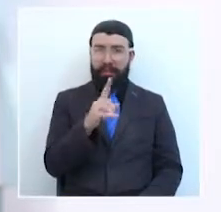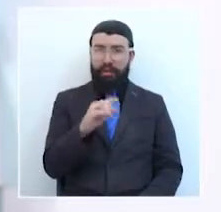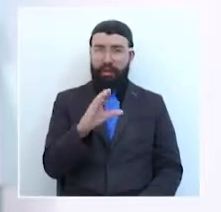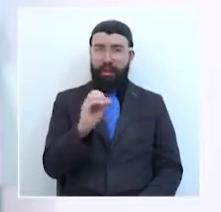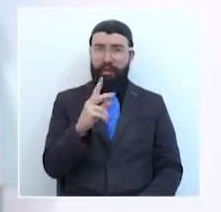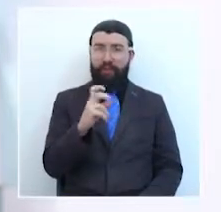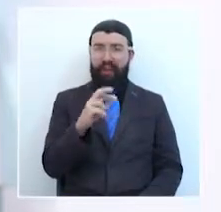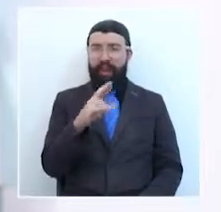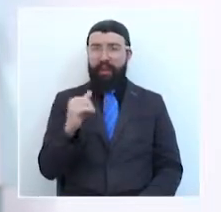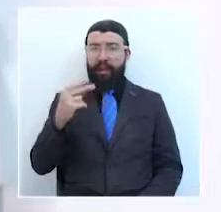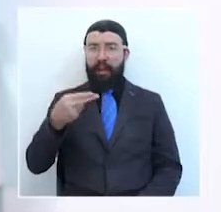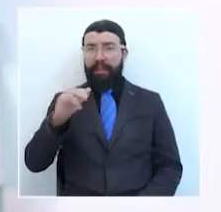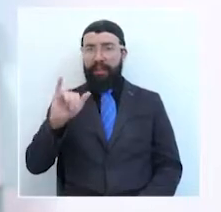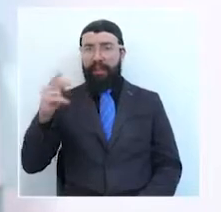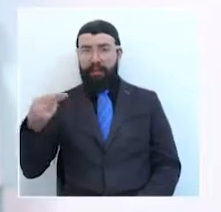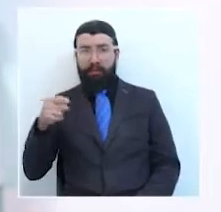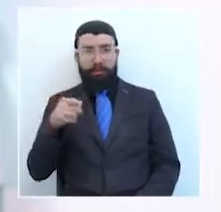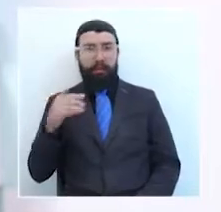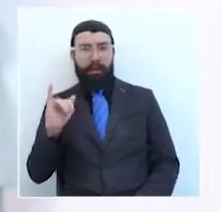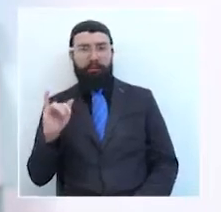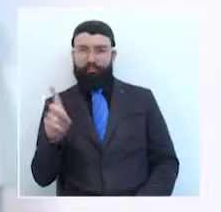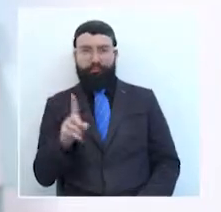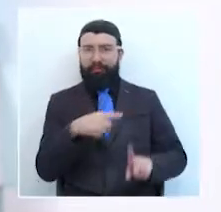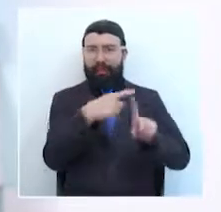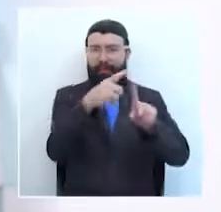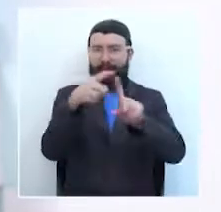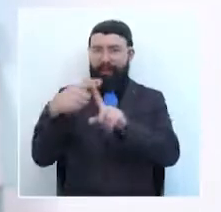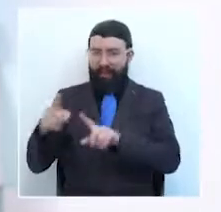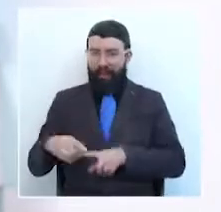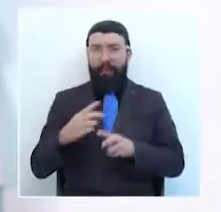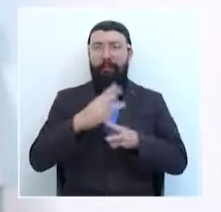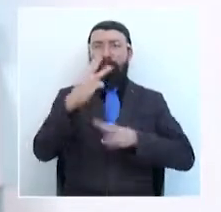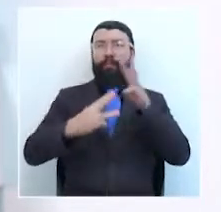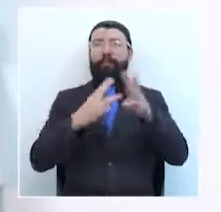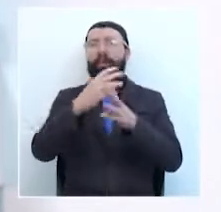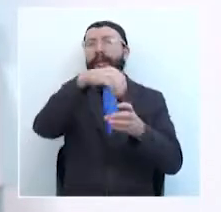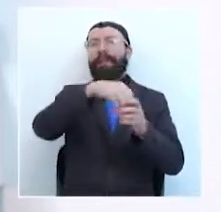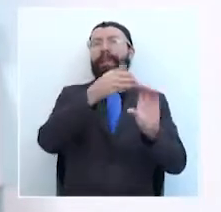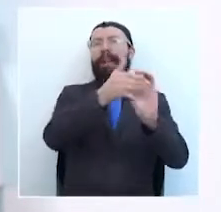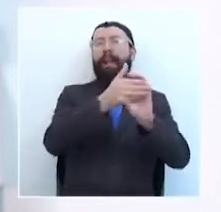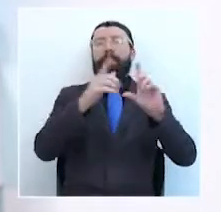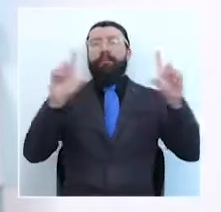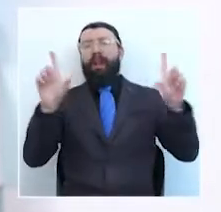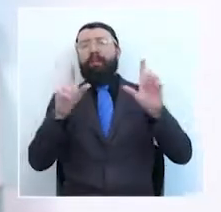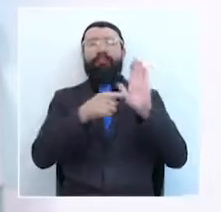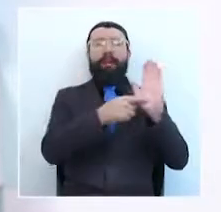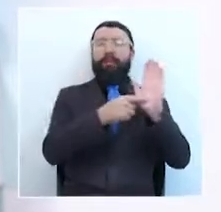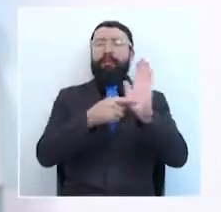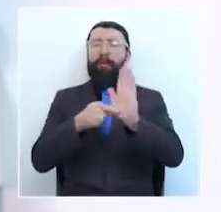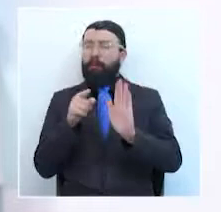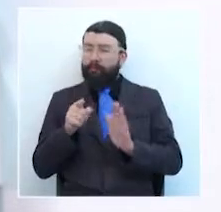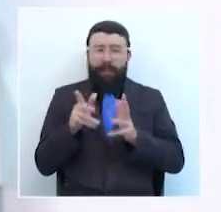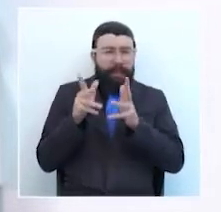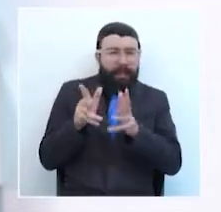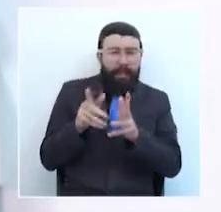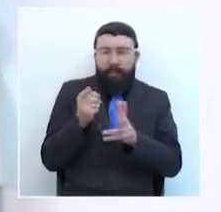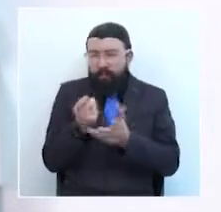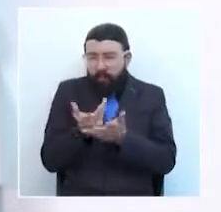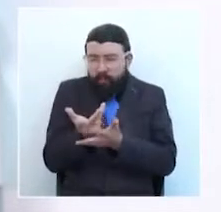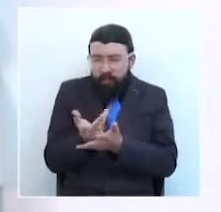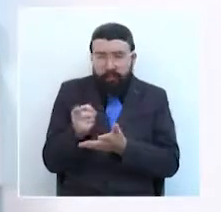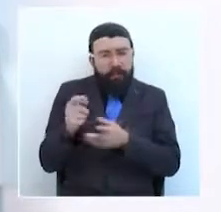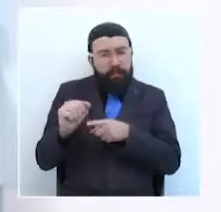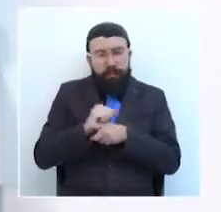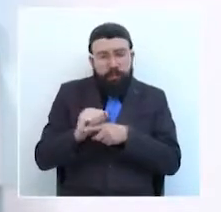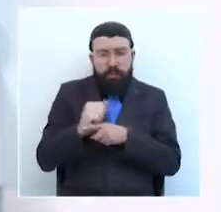muchos otros canales de discovery alrededor del mundo que están difundiendo estas enseñanzas estas prácticas con la